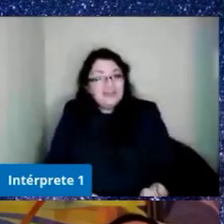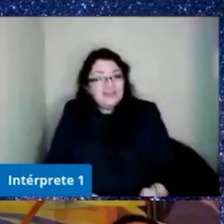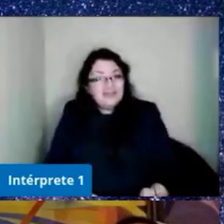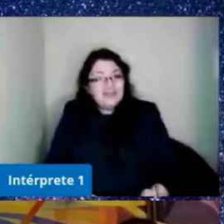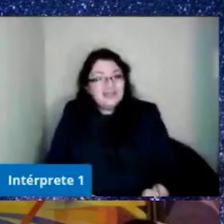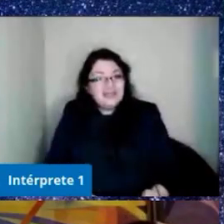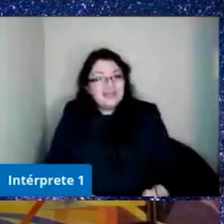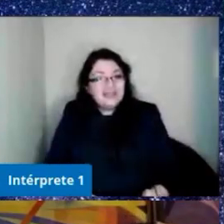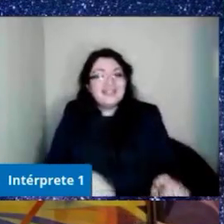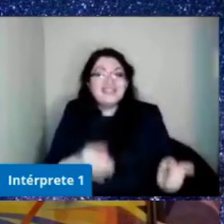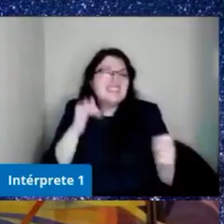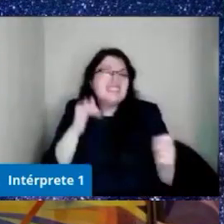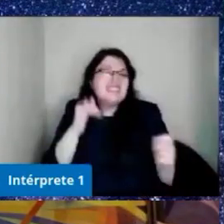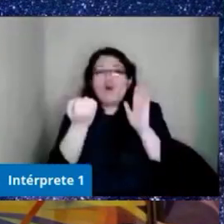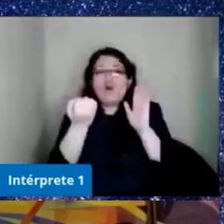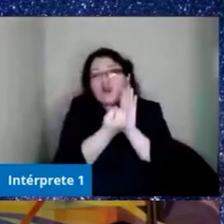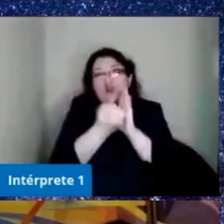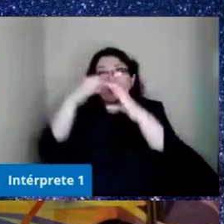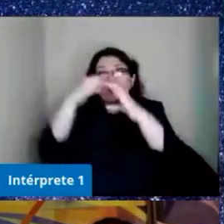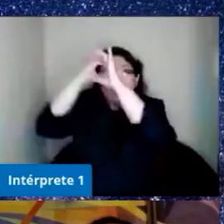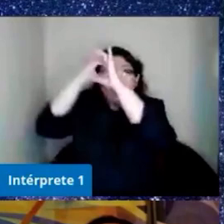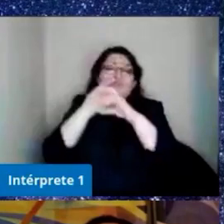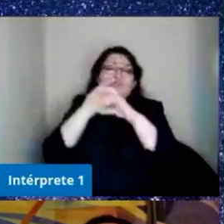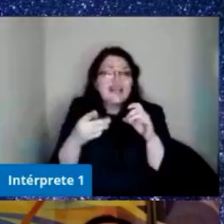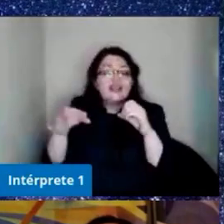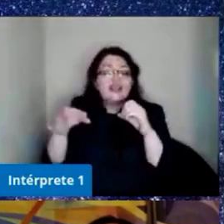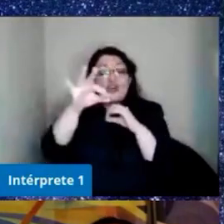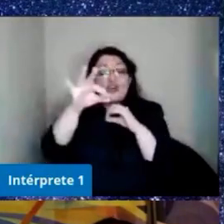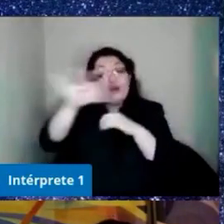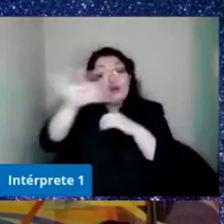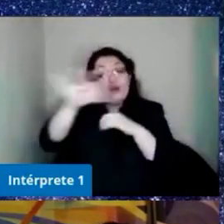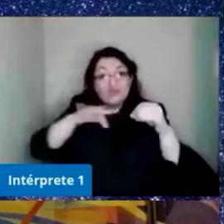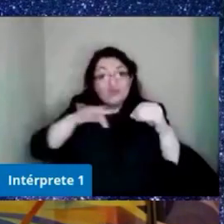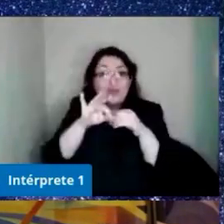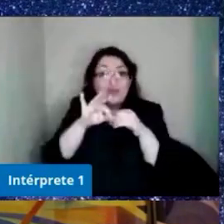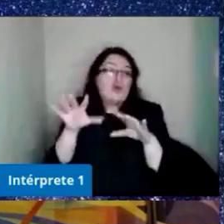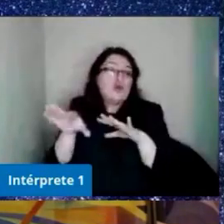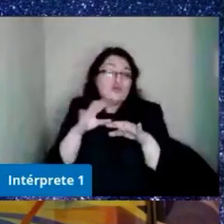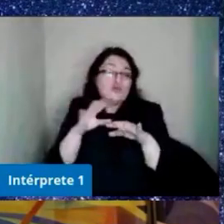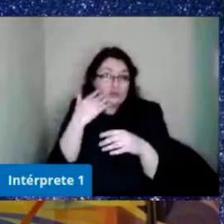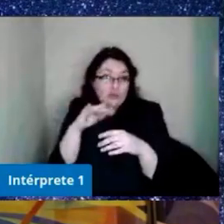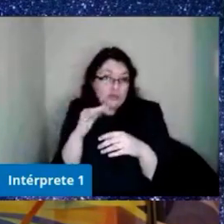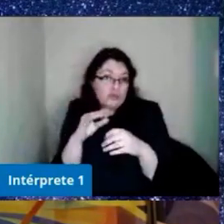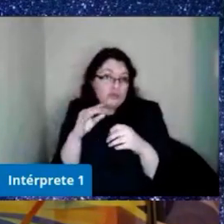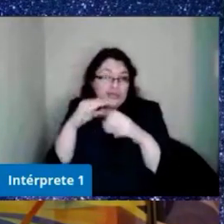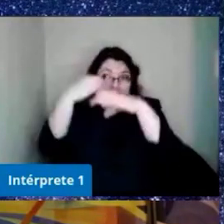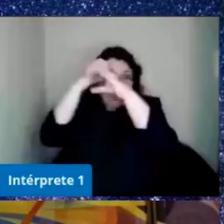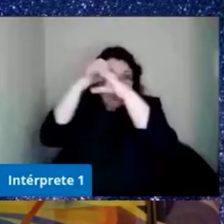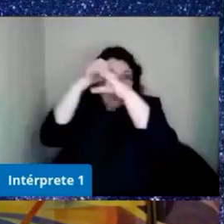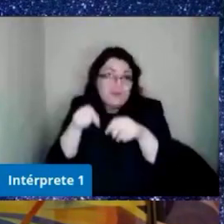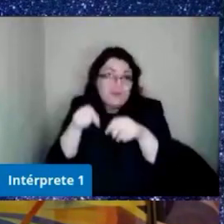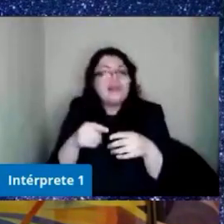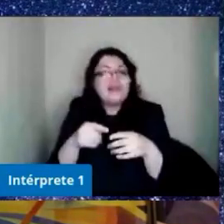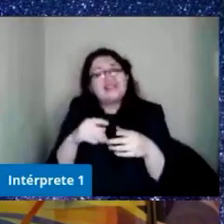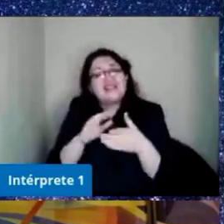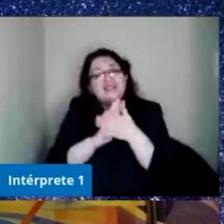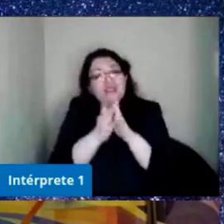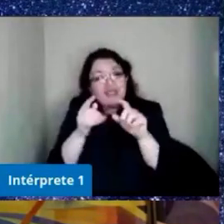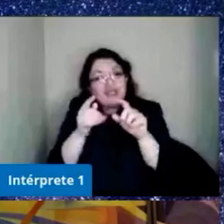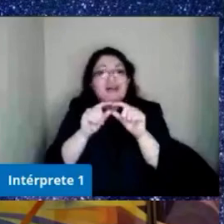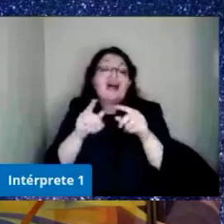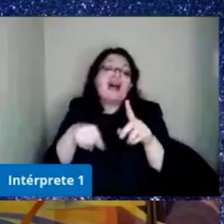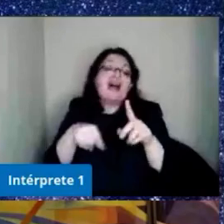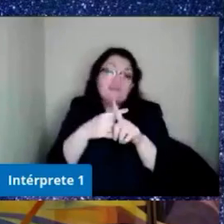de astronomía, porque los anillos son una cosa muy potente en astronomía. Así que con todos esos elementos, más las palabras